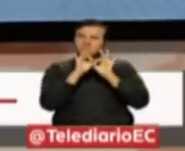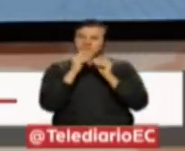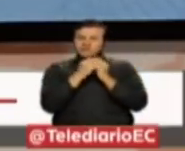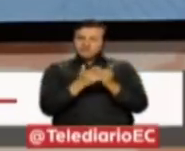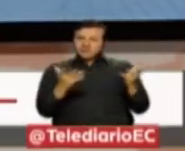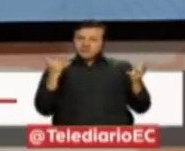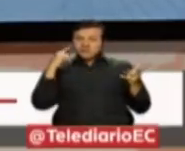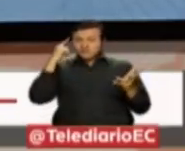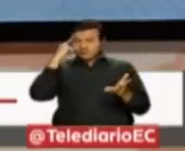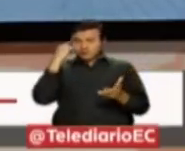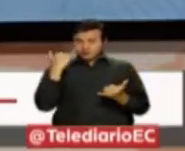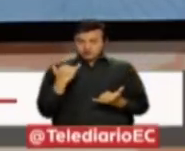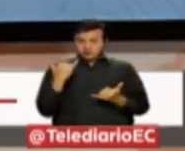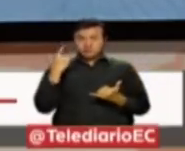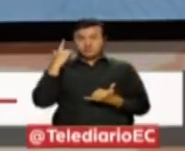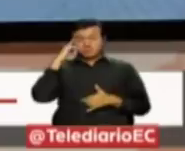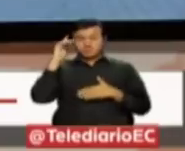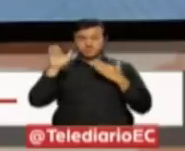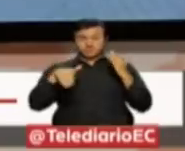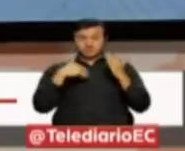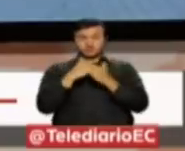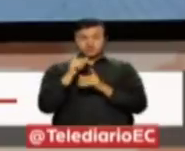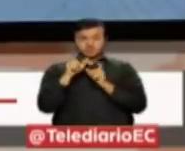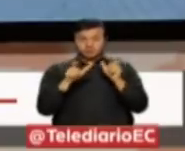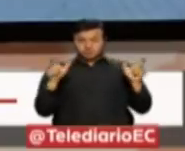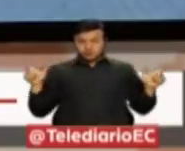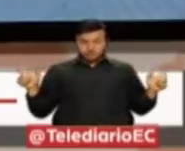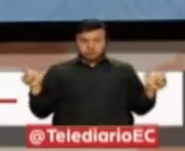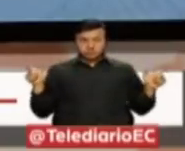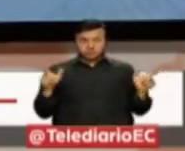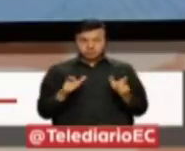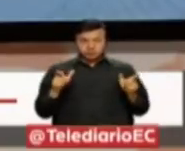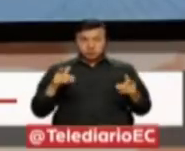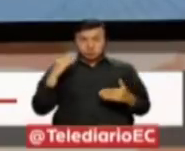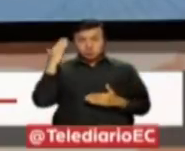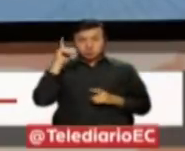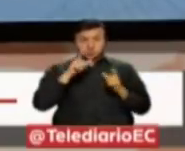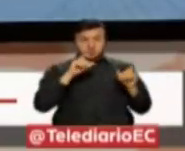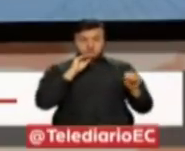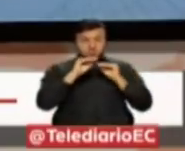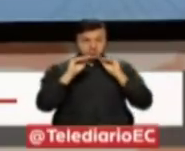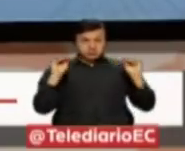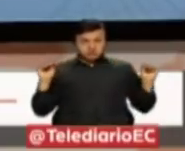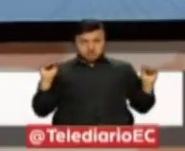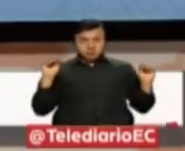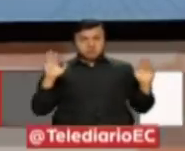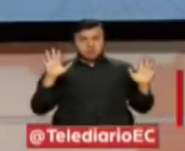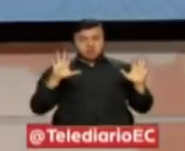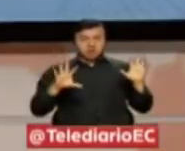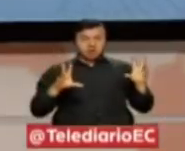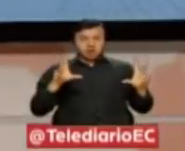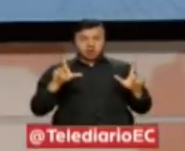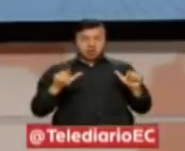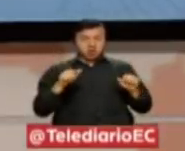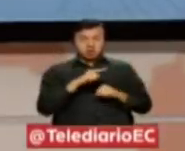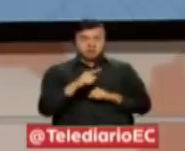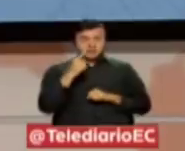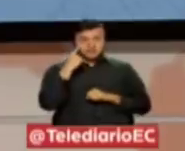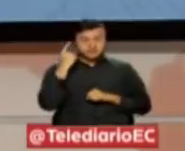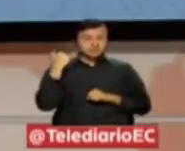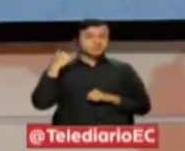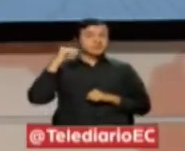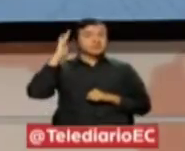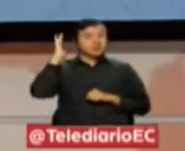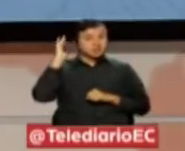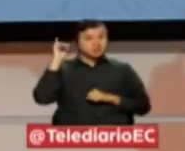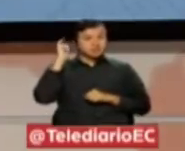que el gobierno actual y que toda la ciudadanía y los actores políticos entiendan que más allá de la corrupción hay un nivel adicional